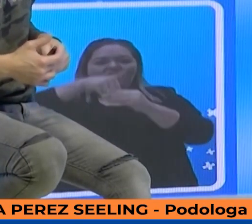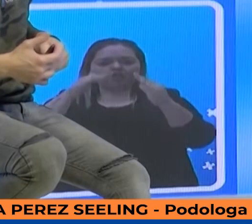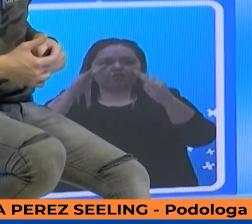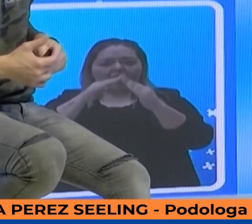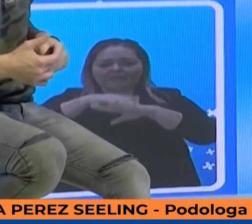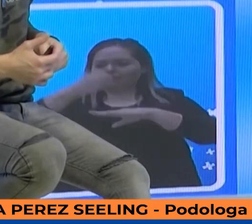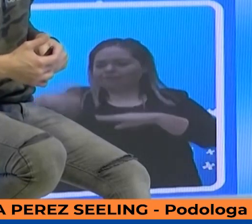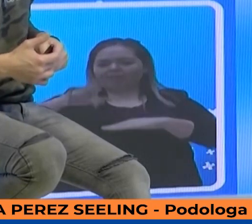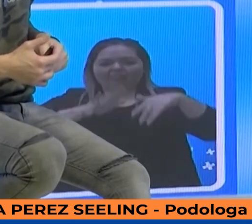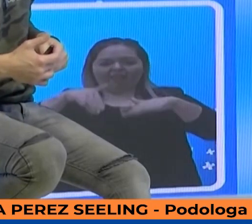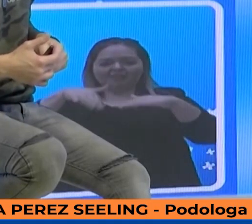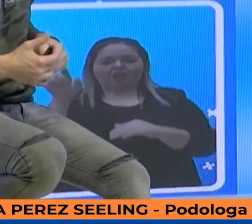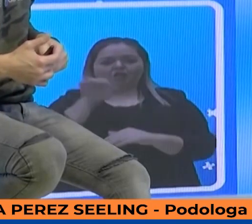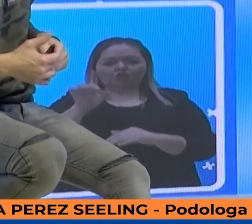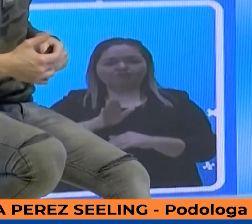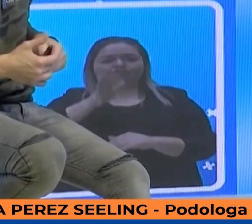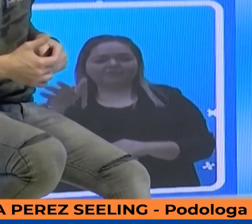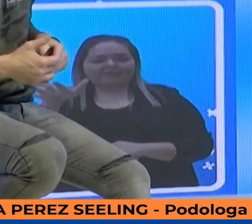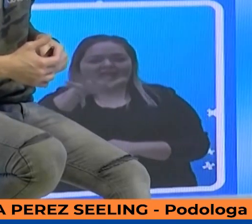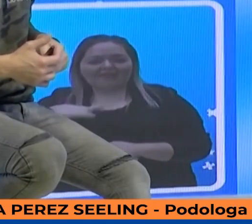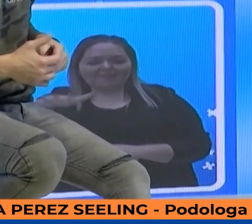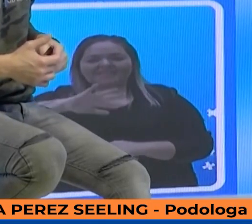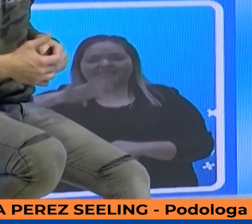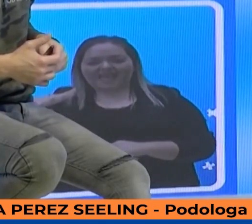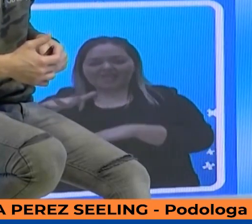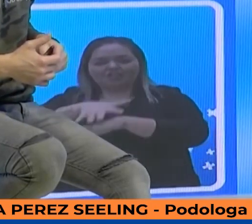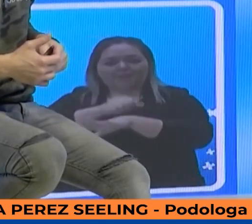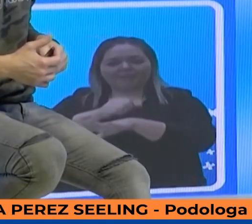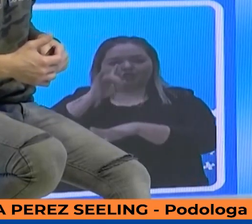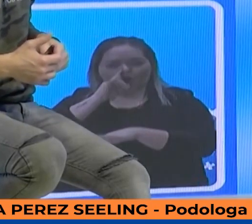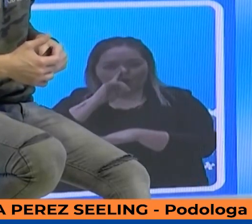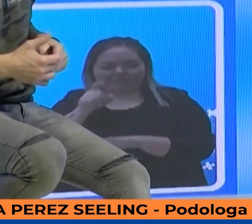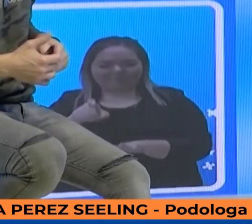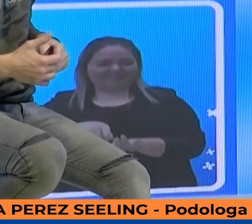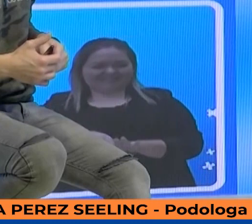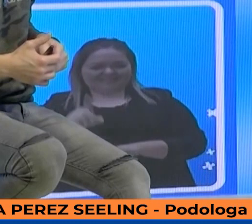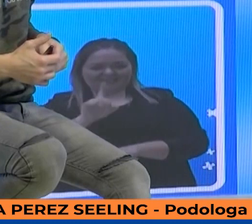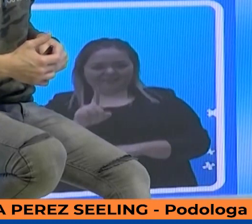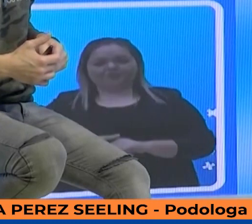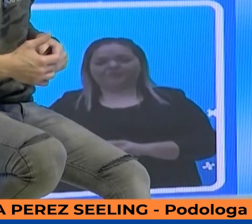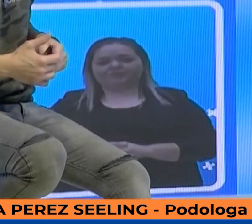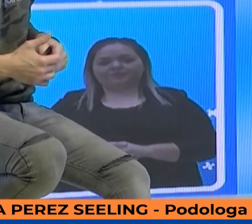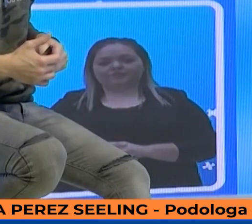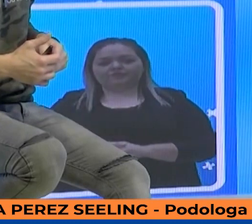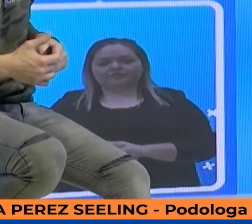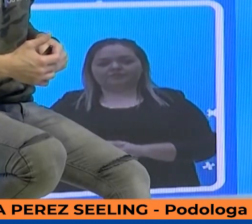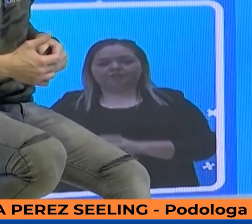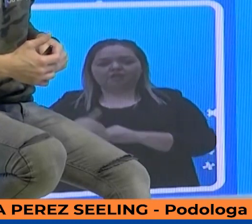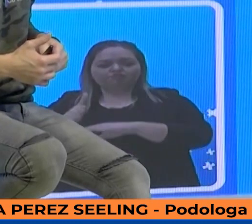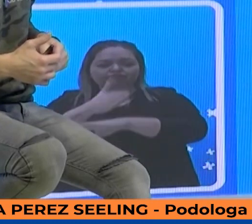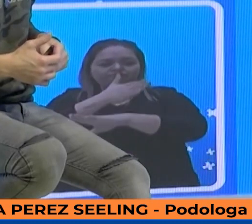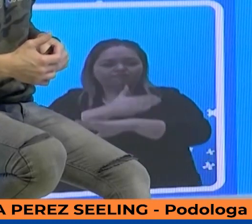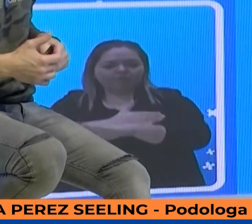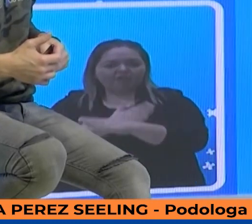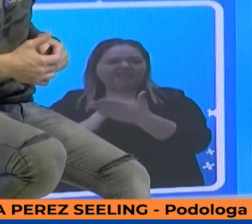excelente para la atención del pie diabético, a cargo del doctor Alterini, del doctor Bolzán, uno es cirujano